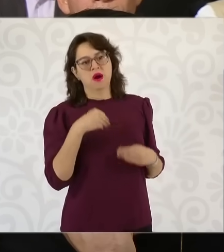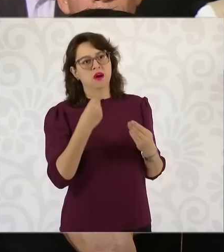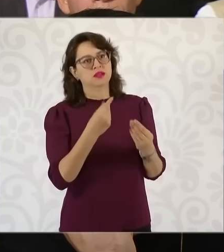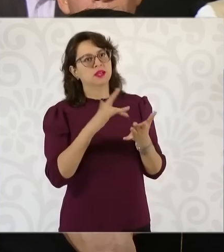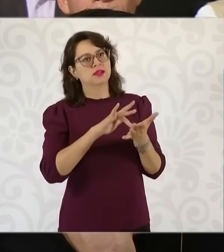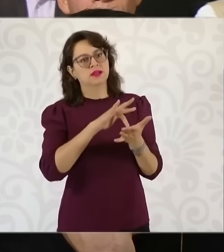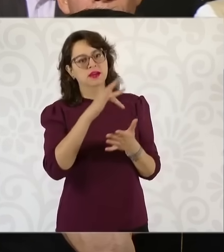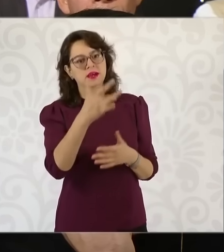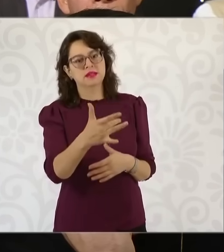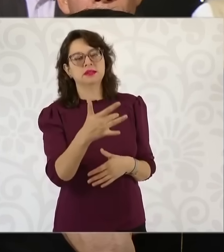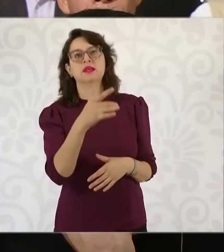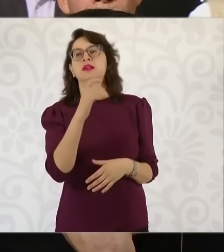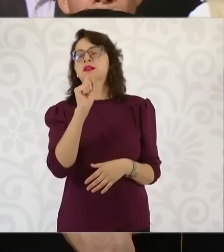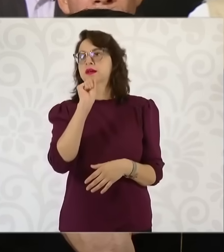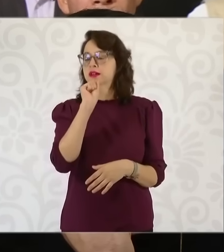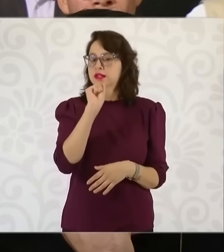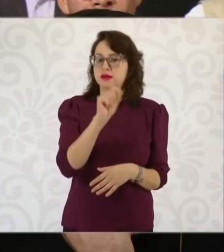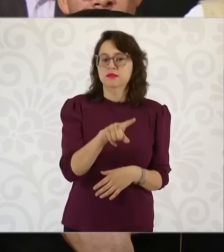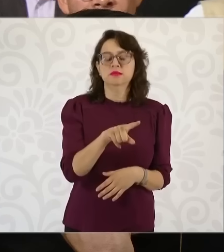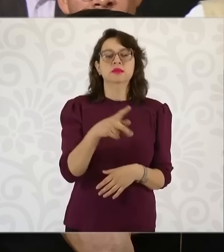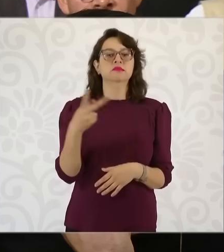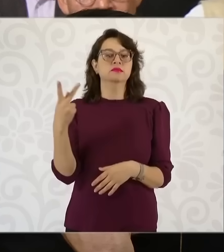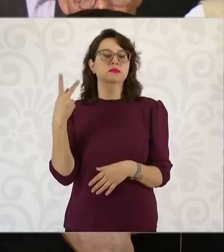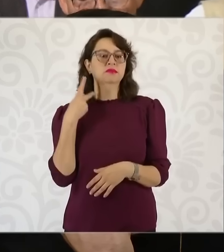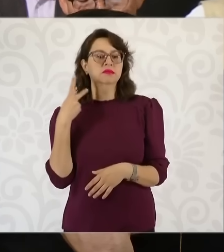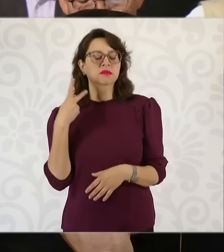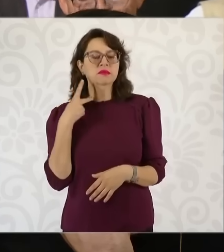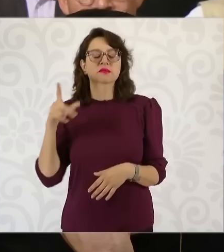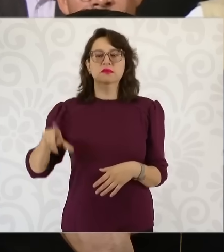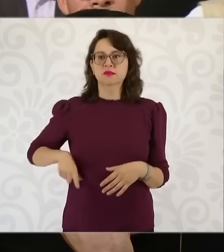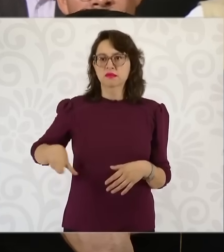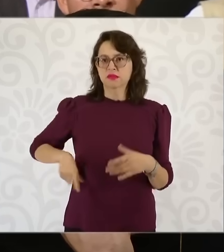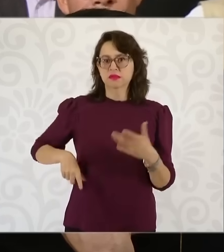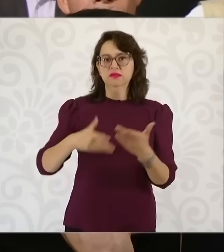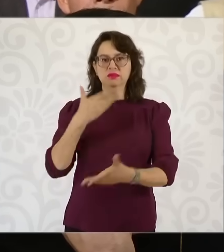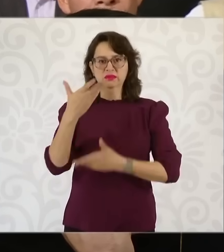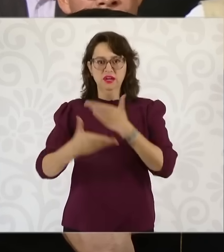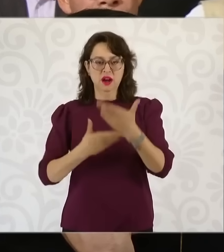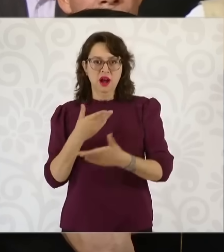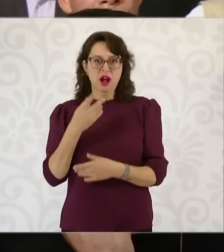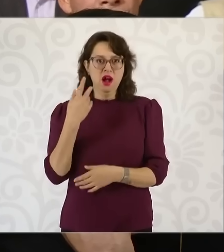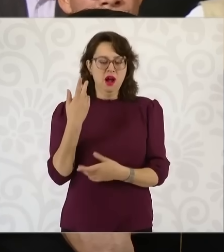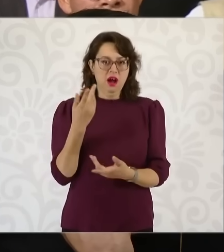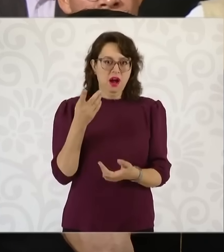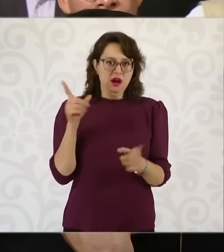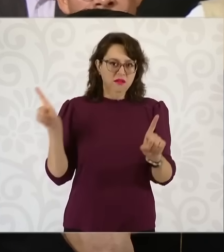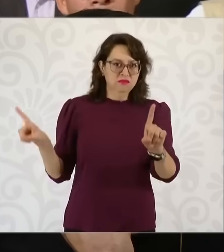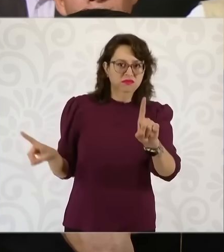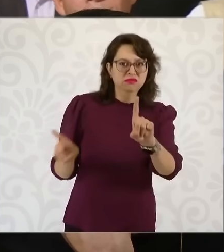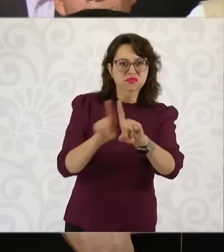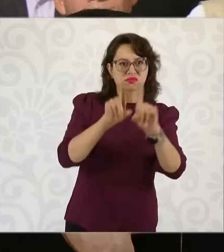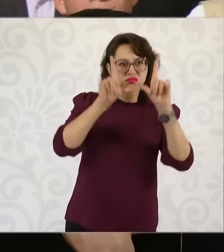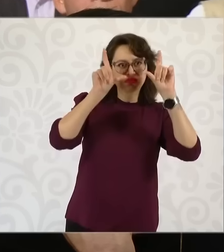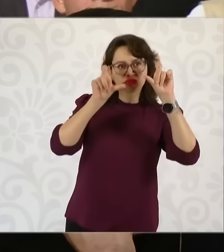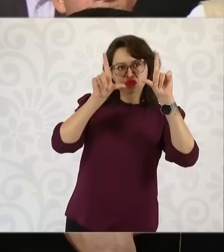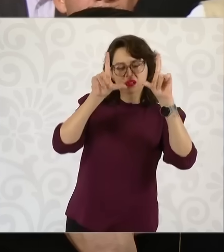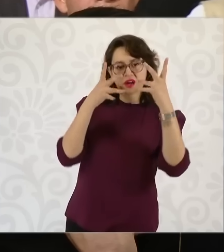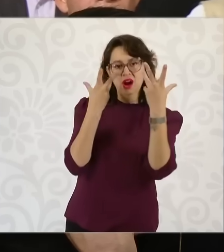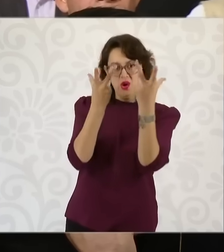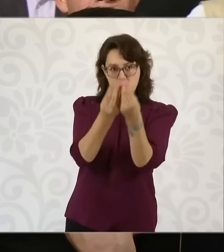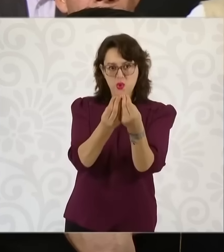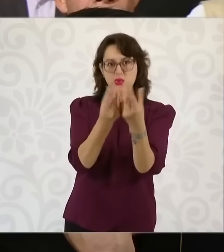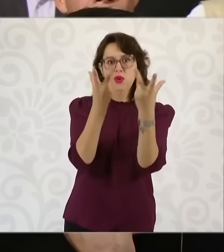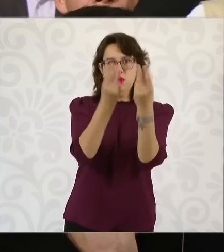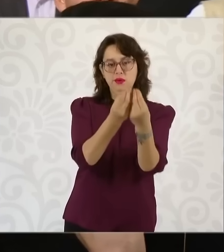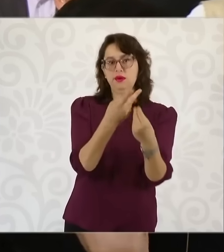muchos políticos y servidores acuden a sus eventos, Presidenta, se toman la foto del recuerdo, la postean, pero al momento de la